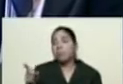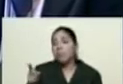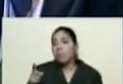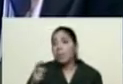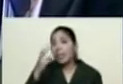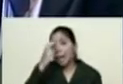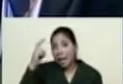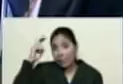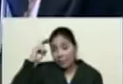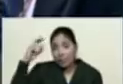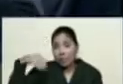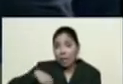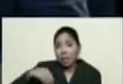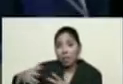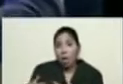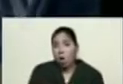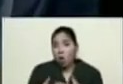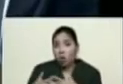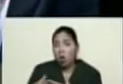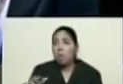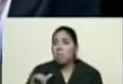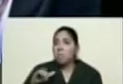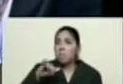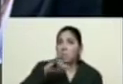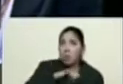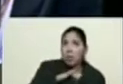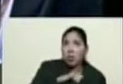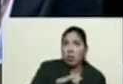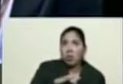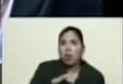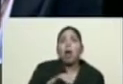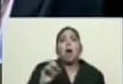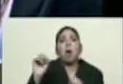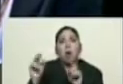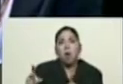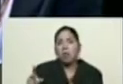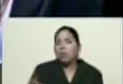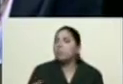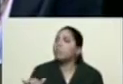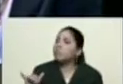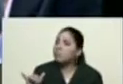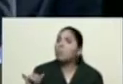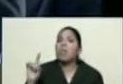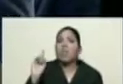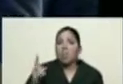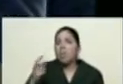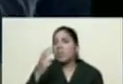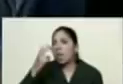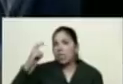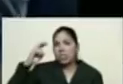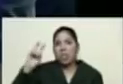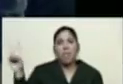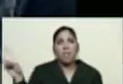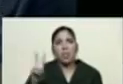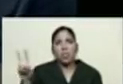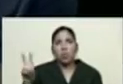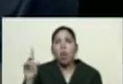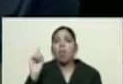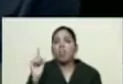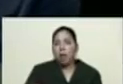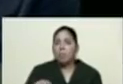Trump va a viajar, que viaje el canciller de la Revolución Bolivariana, que viaje el canciller de Maduro